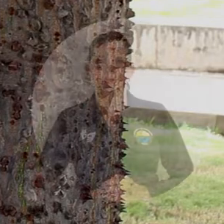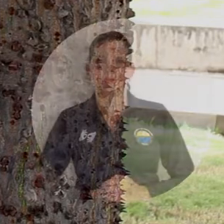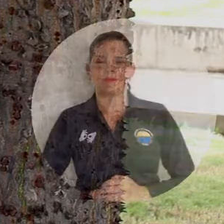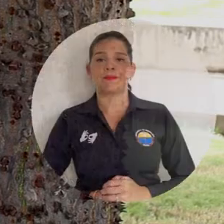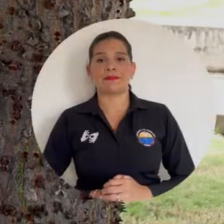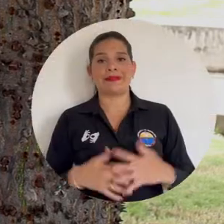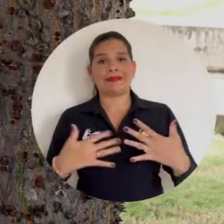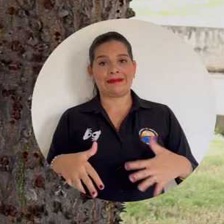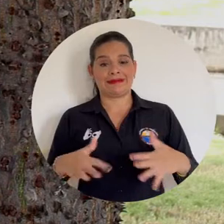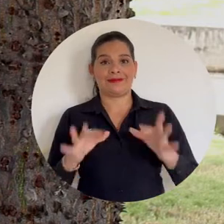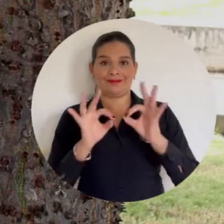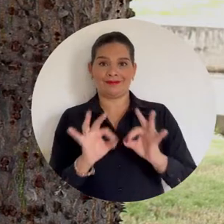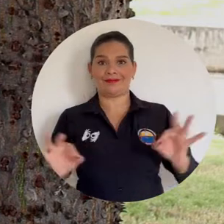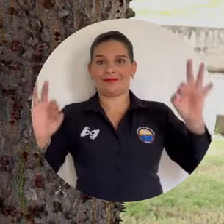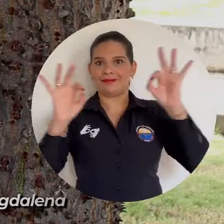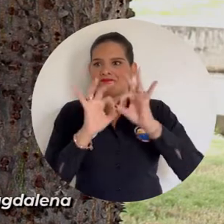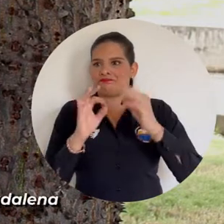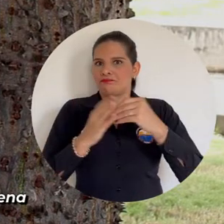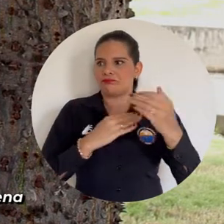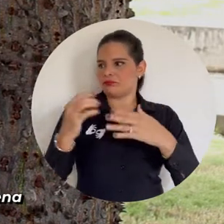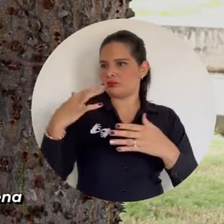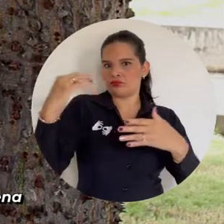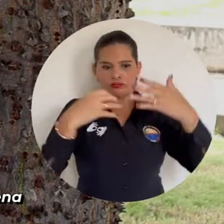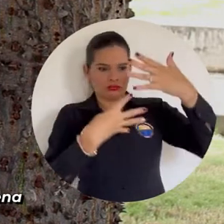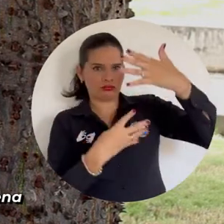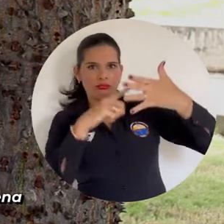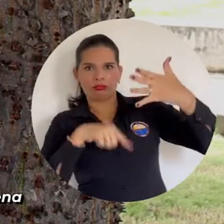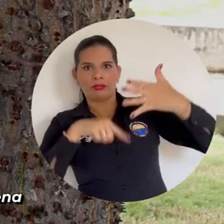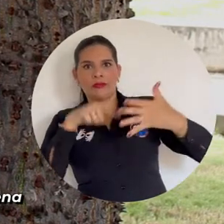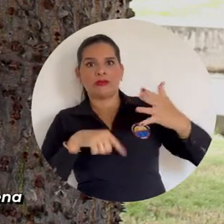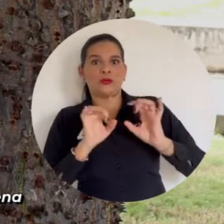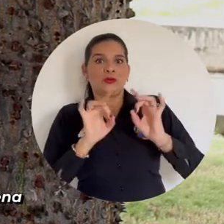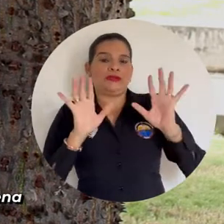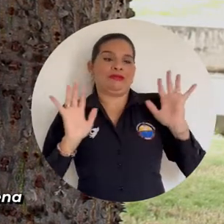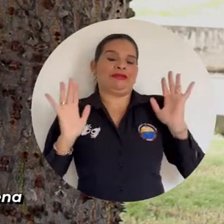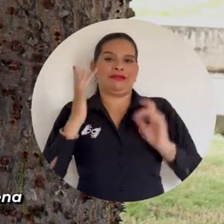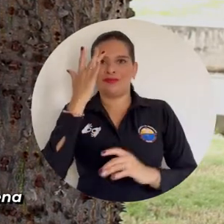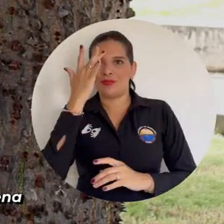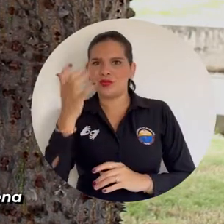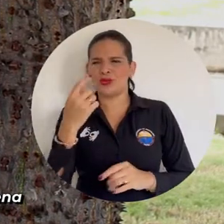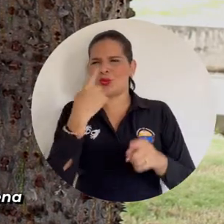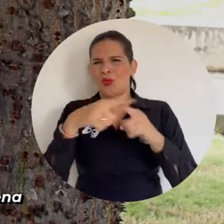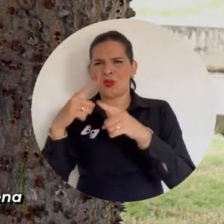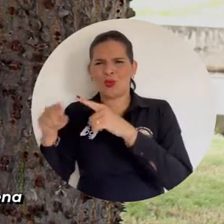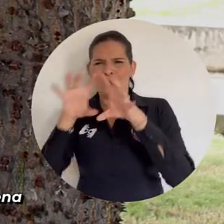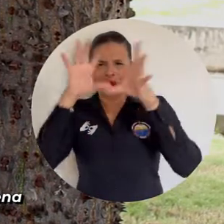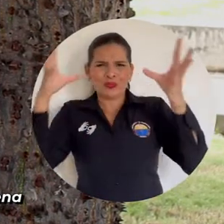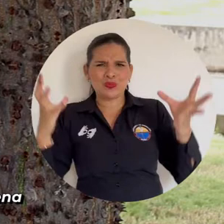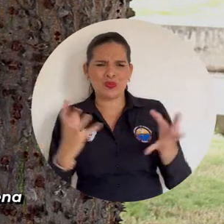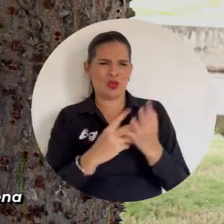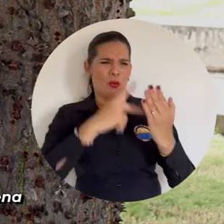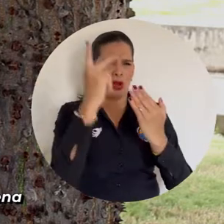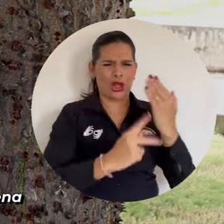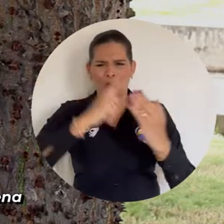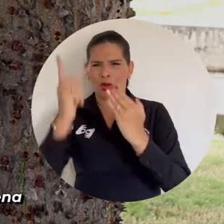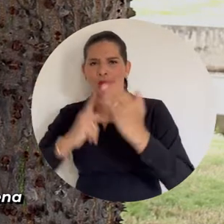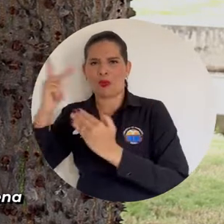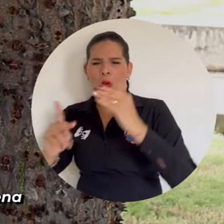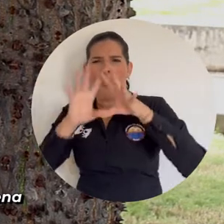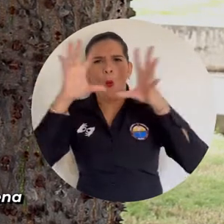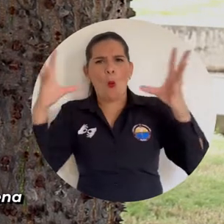muy importante tan solo la nominación, porque de muchas personas, muchos proyectos a nivel mundial, pues escogieron